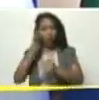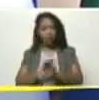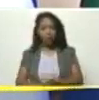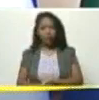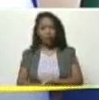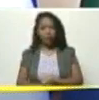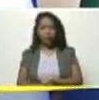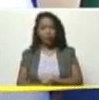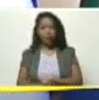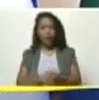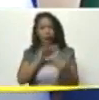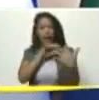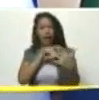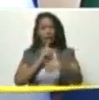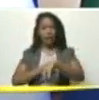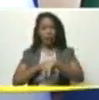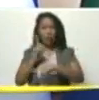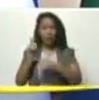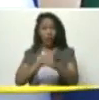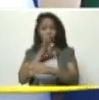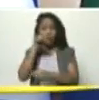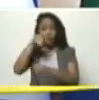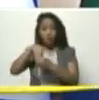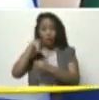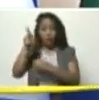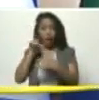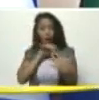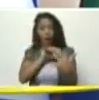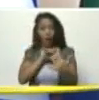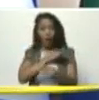La guerra del Líbano en la época, Siria fue a meterse en la guerra.